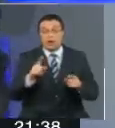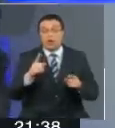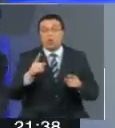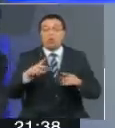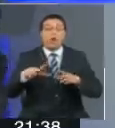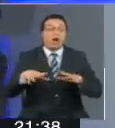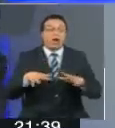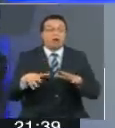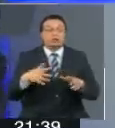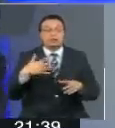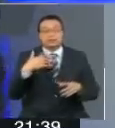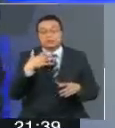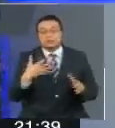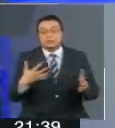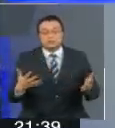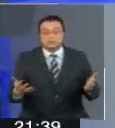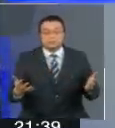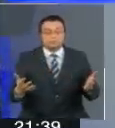que no...